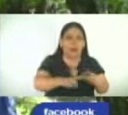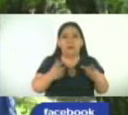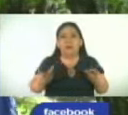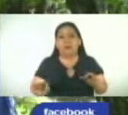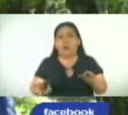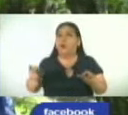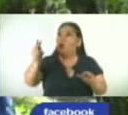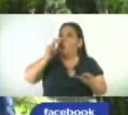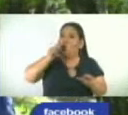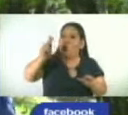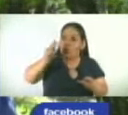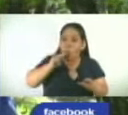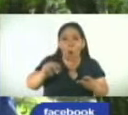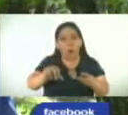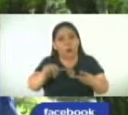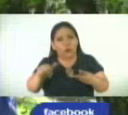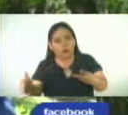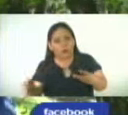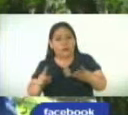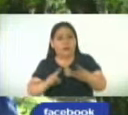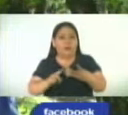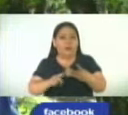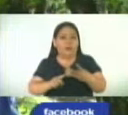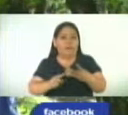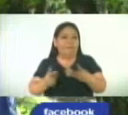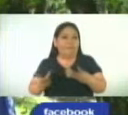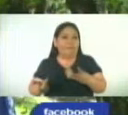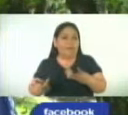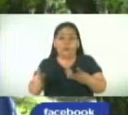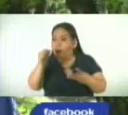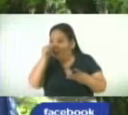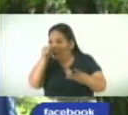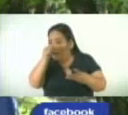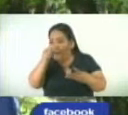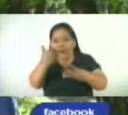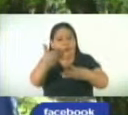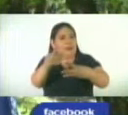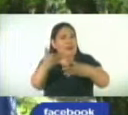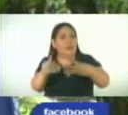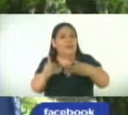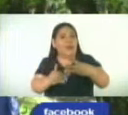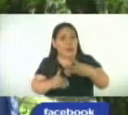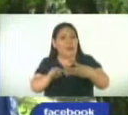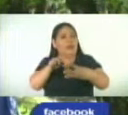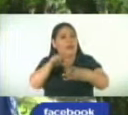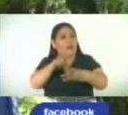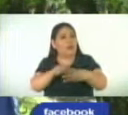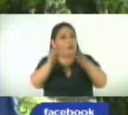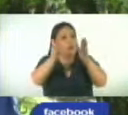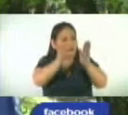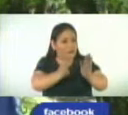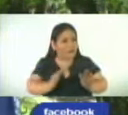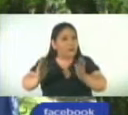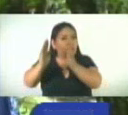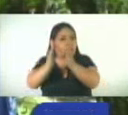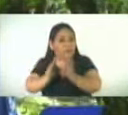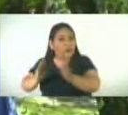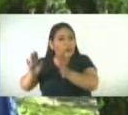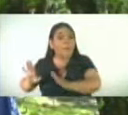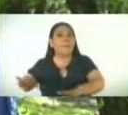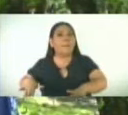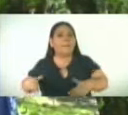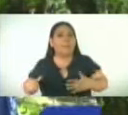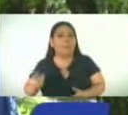los fumadores son otros, y los que tienen drogas son otros. Entonces conlleva toda una sistemática para que la